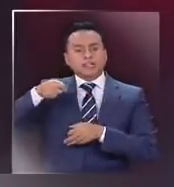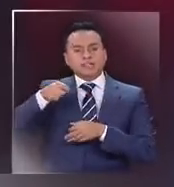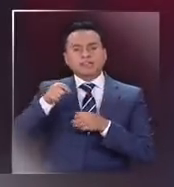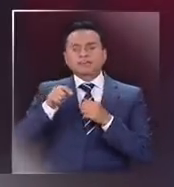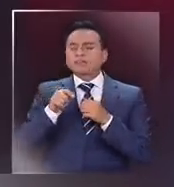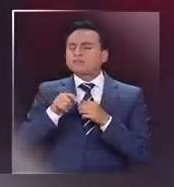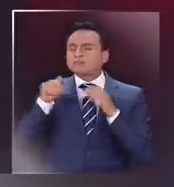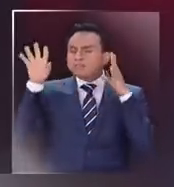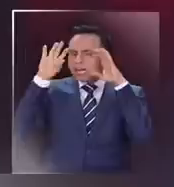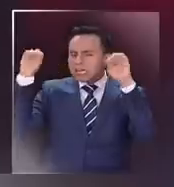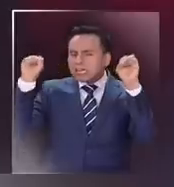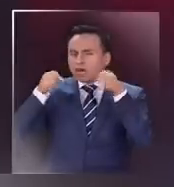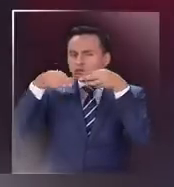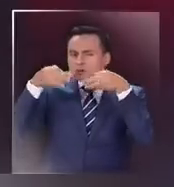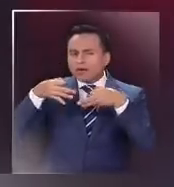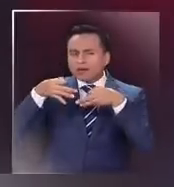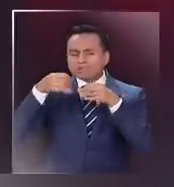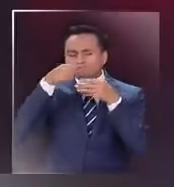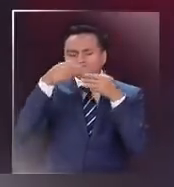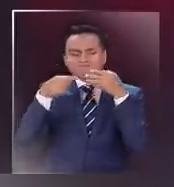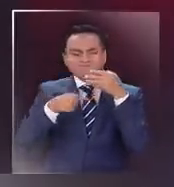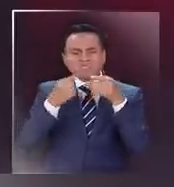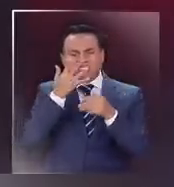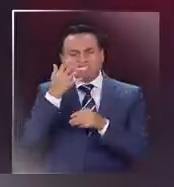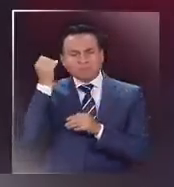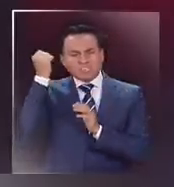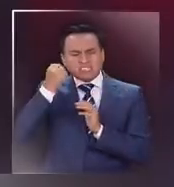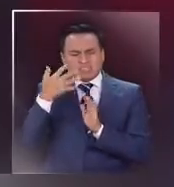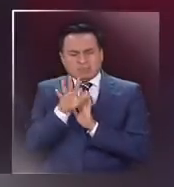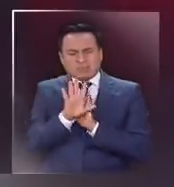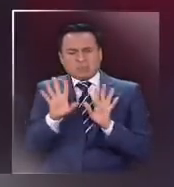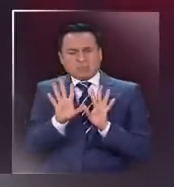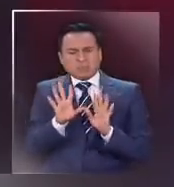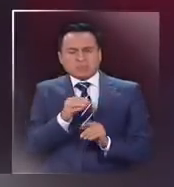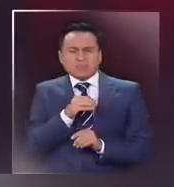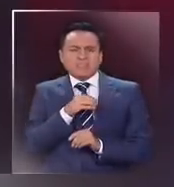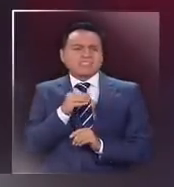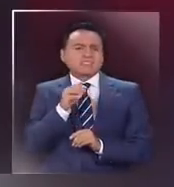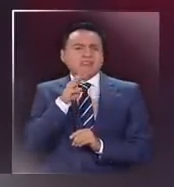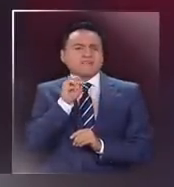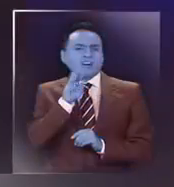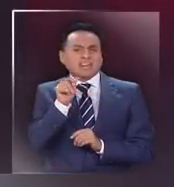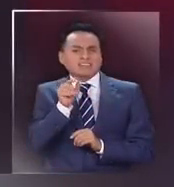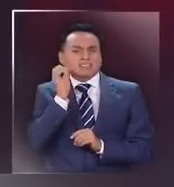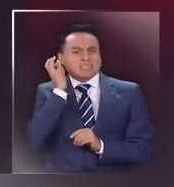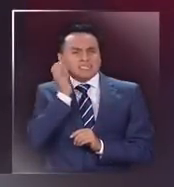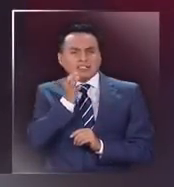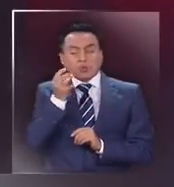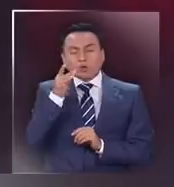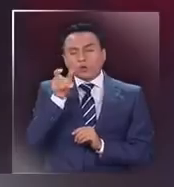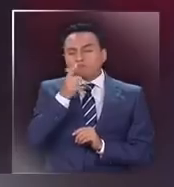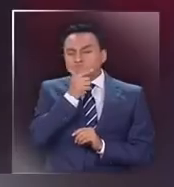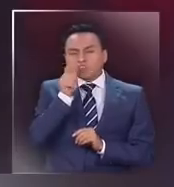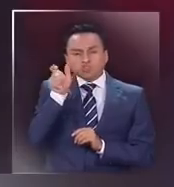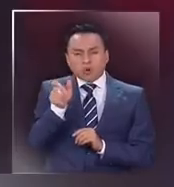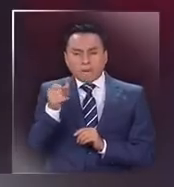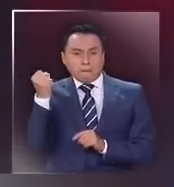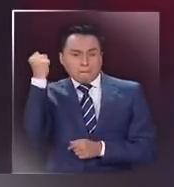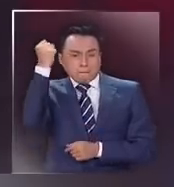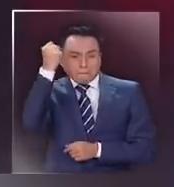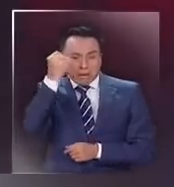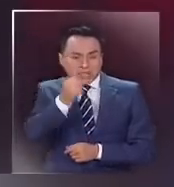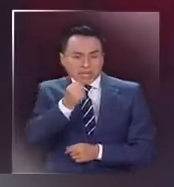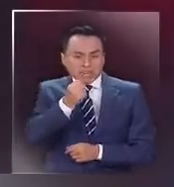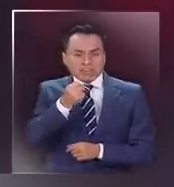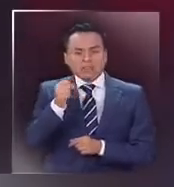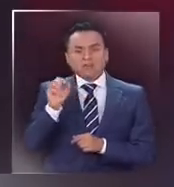fiscalía confirmaba con detalles el crimen bestial que sufrió esta chica Ámbar. El único sospechoso de matar